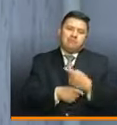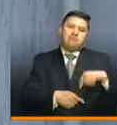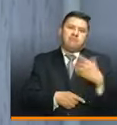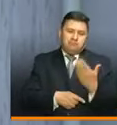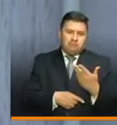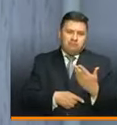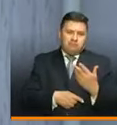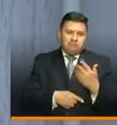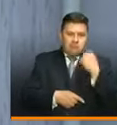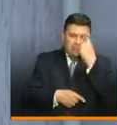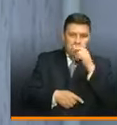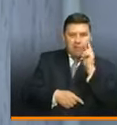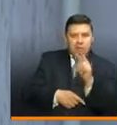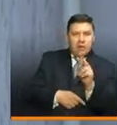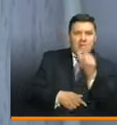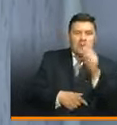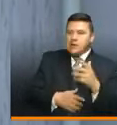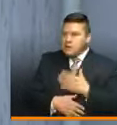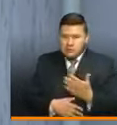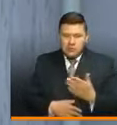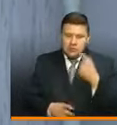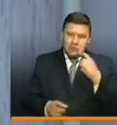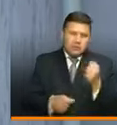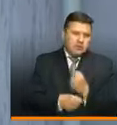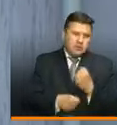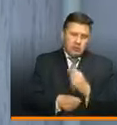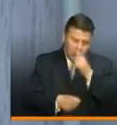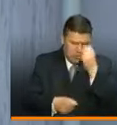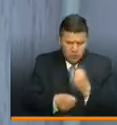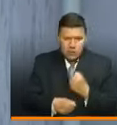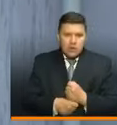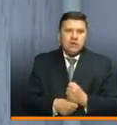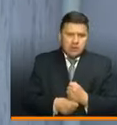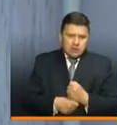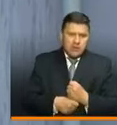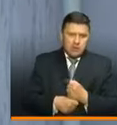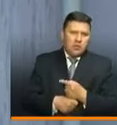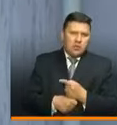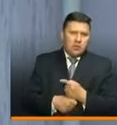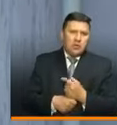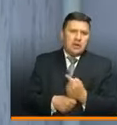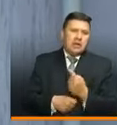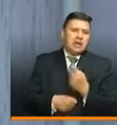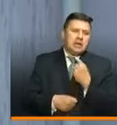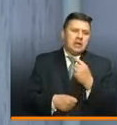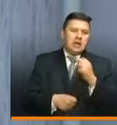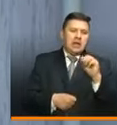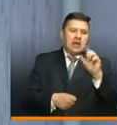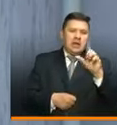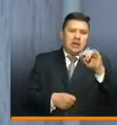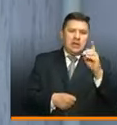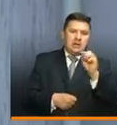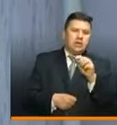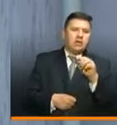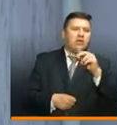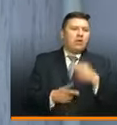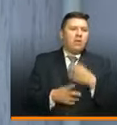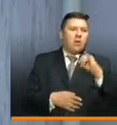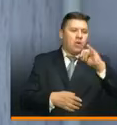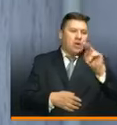detrás de las caras que vemos hay mucha gente que ha trabajado incesantemente. Bruce hacía mención a Alejandro Laya, está Juanita,